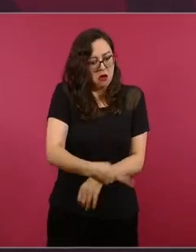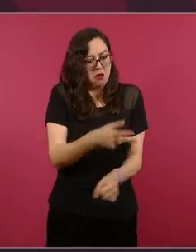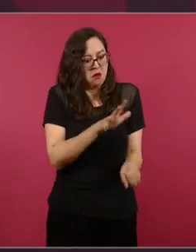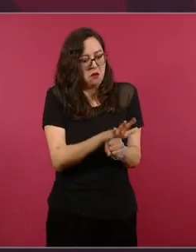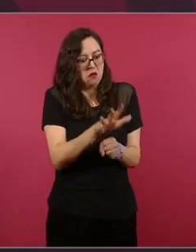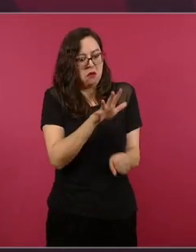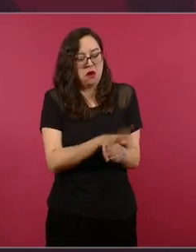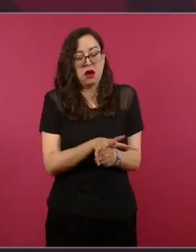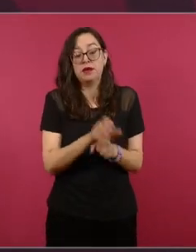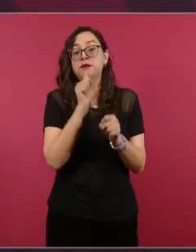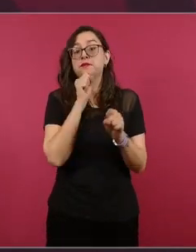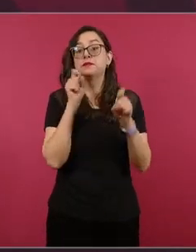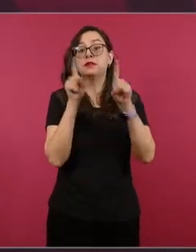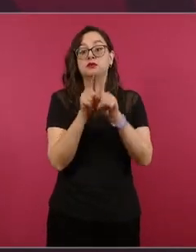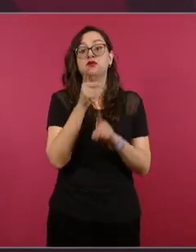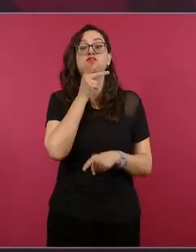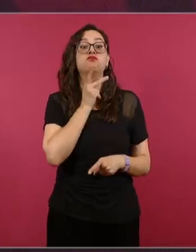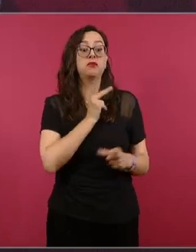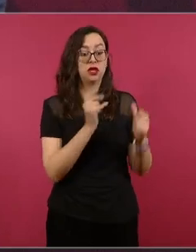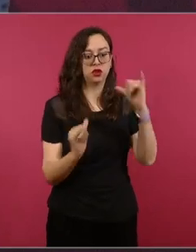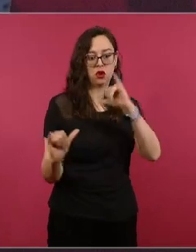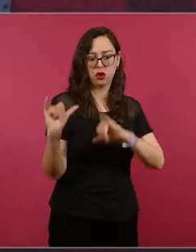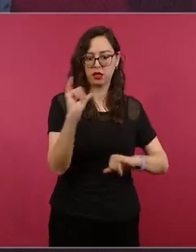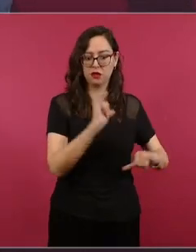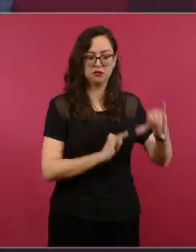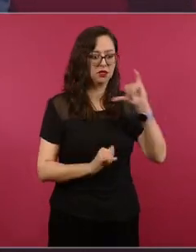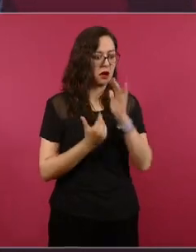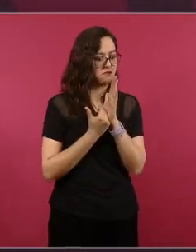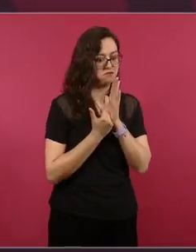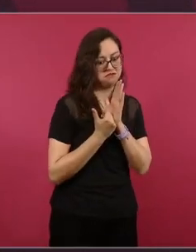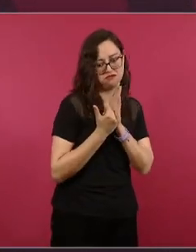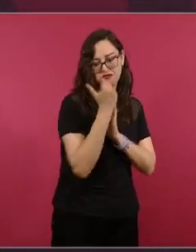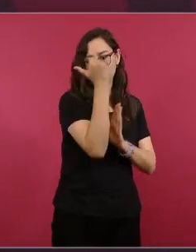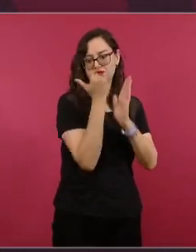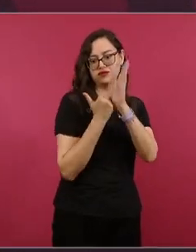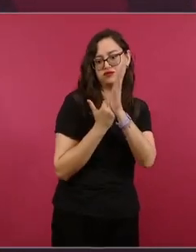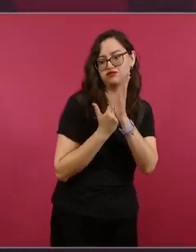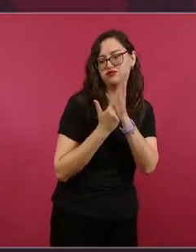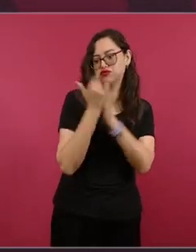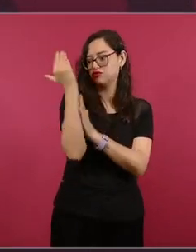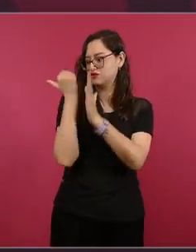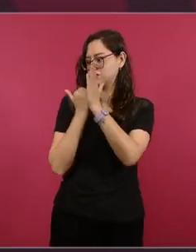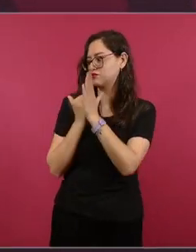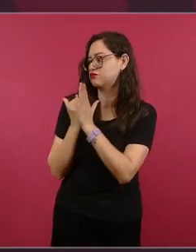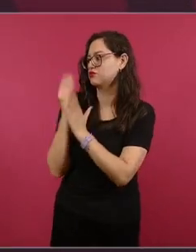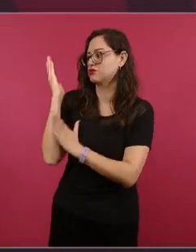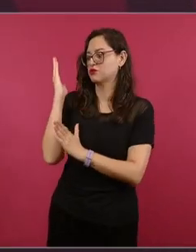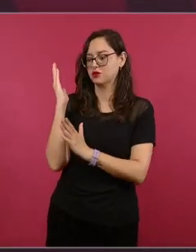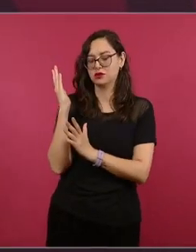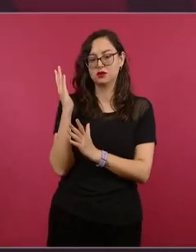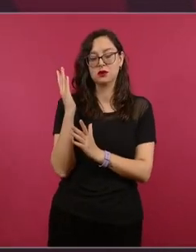los neoliberales y empiezan a privatizar todo,